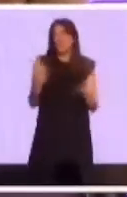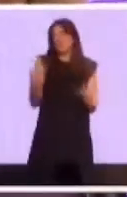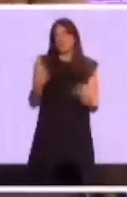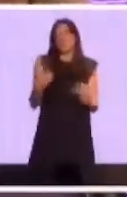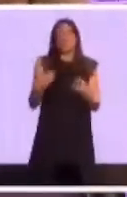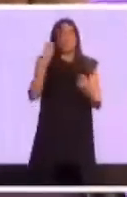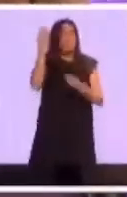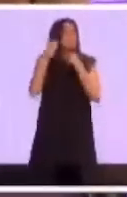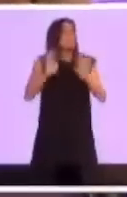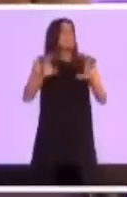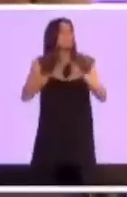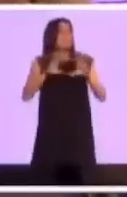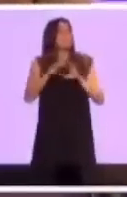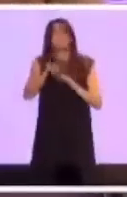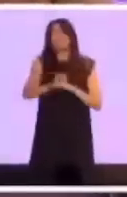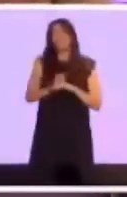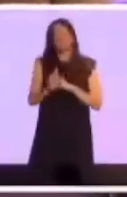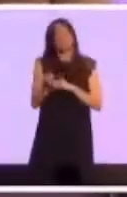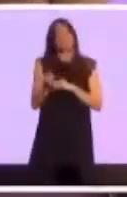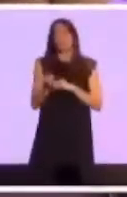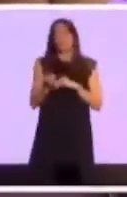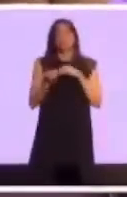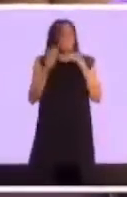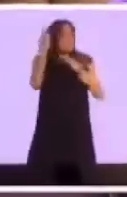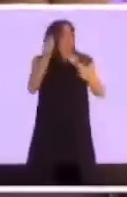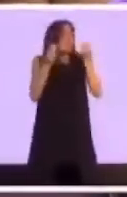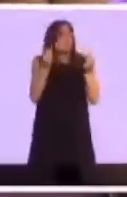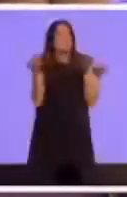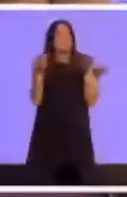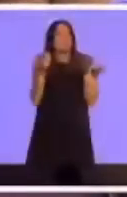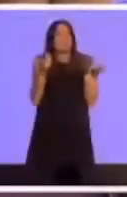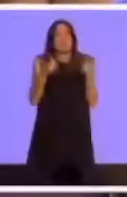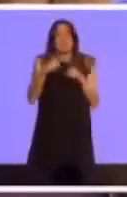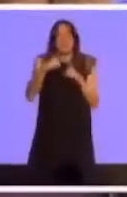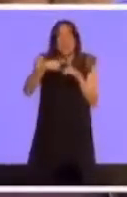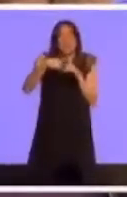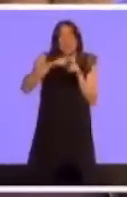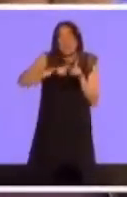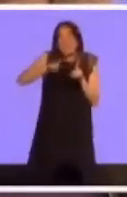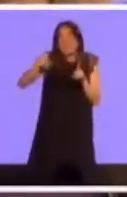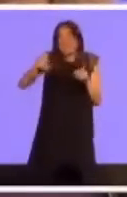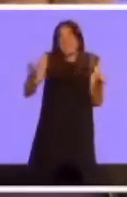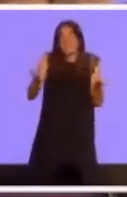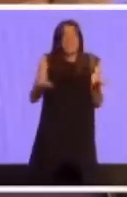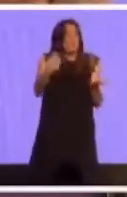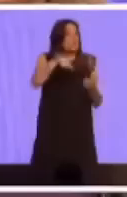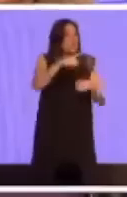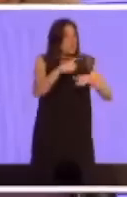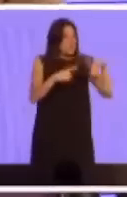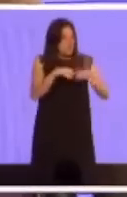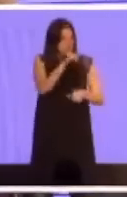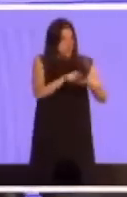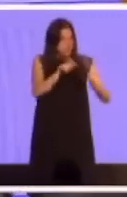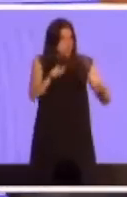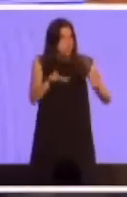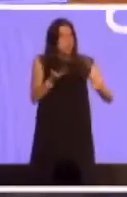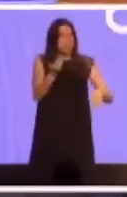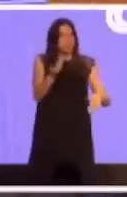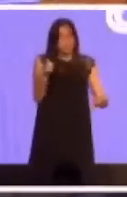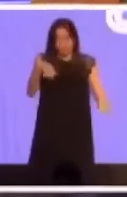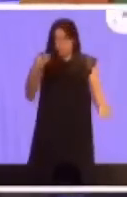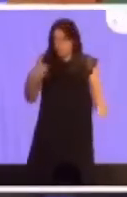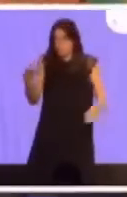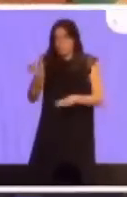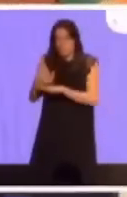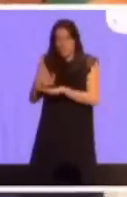solo feminista es una reflexión prácticamente estadística si somos más de la mitad de la población tendríamos que estar